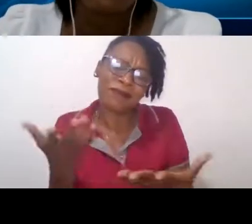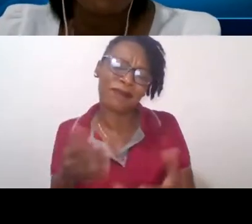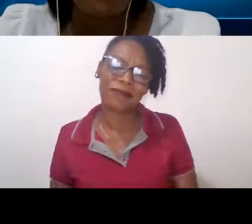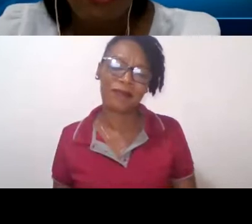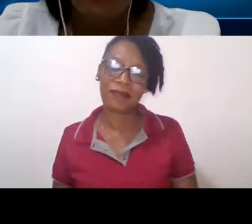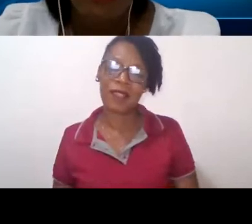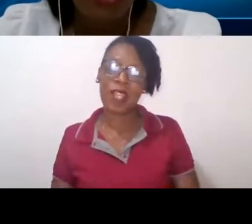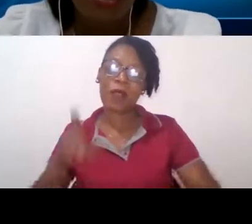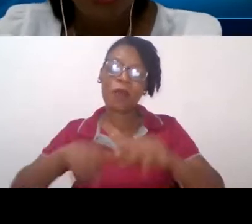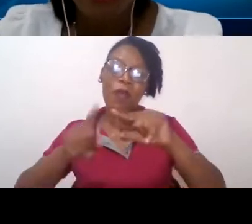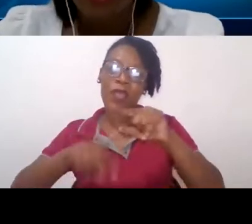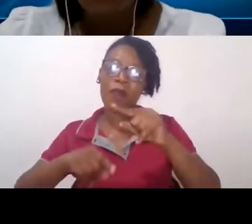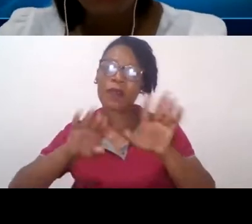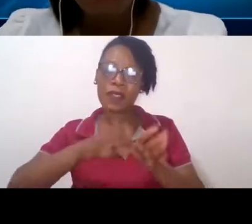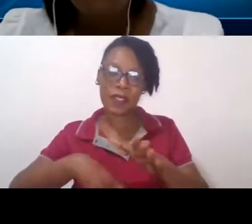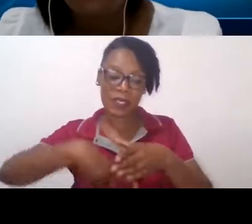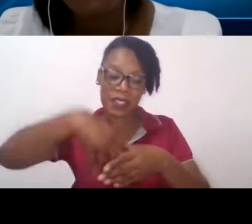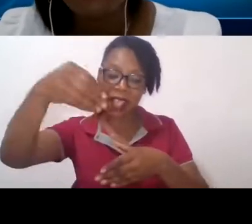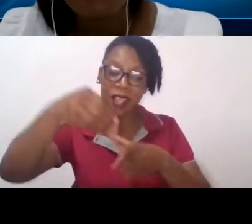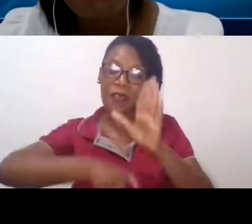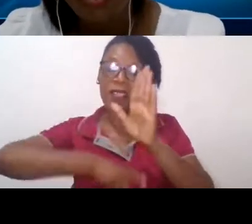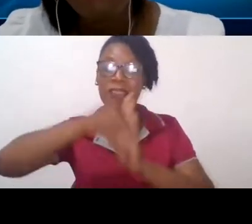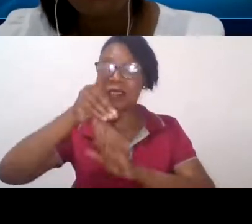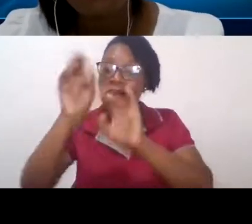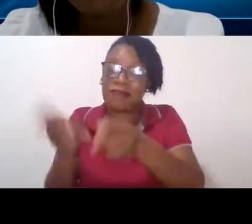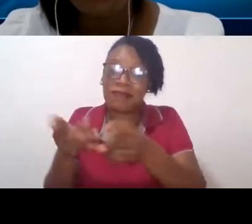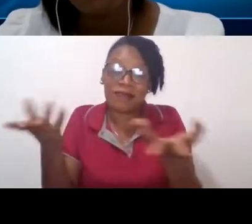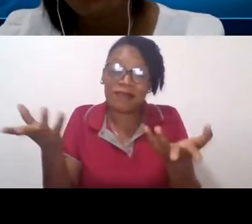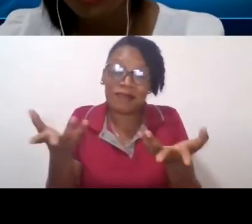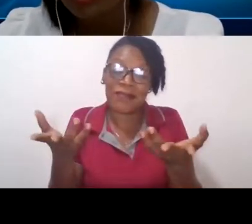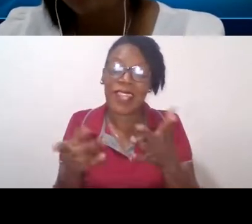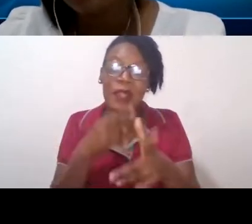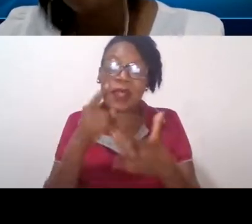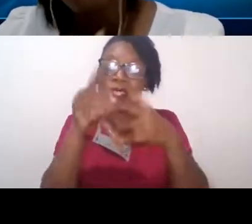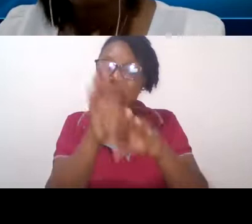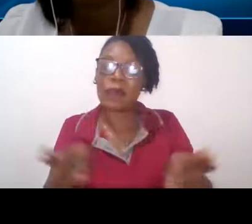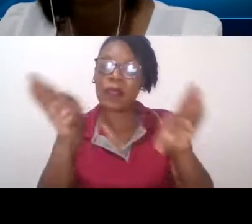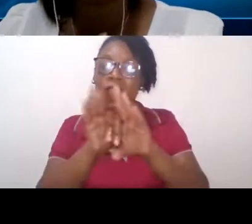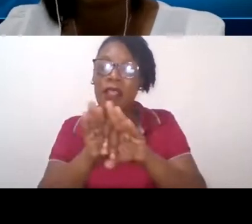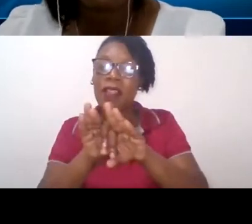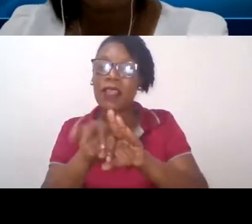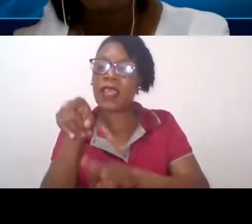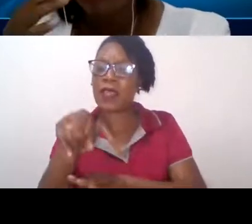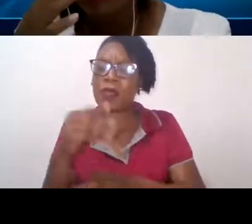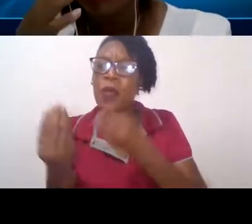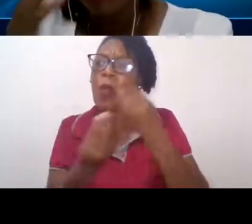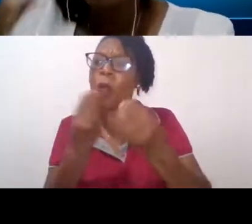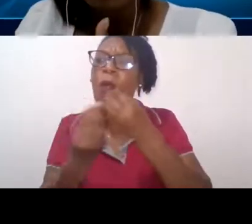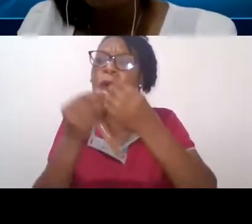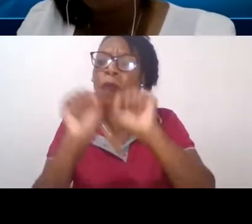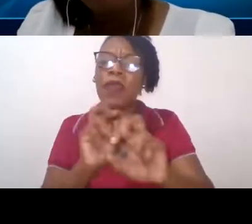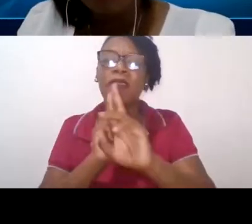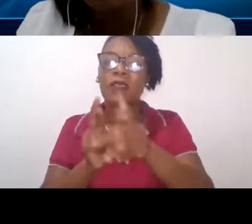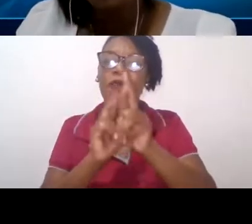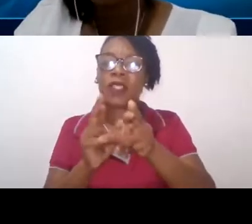de desarrollo en la que están, se los he dicho. Entonces es importante también afianzarlos en eso y que ellos sepan cómo ellos pueden responder. Y